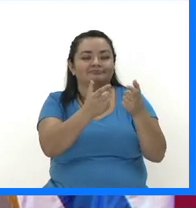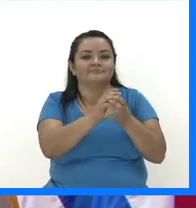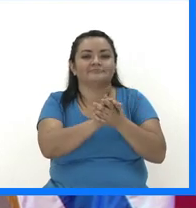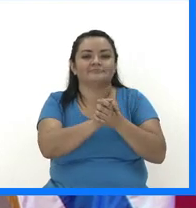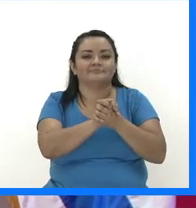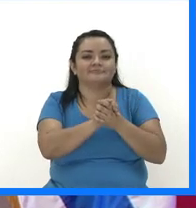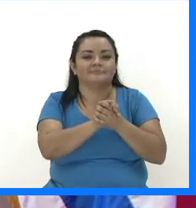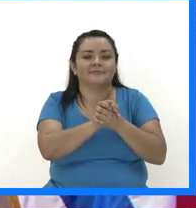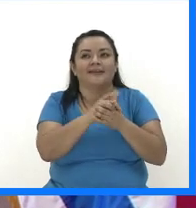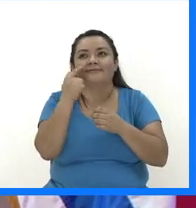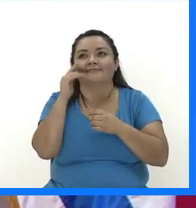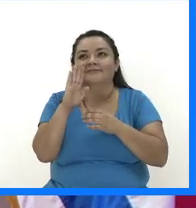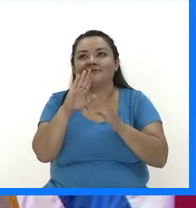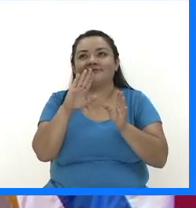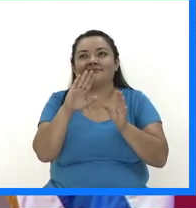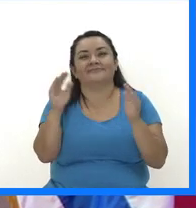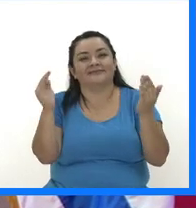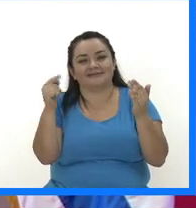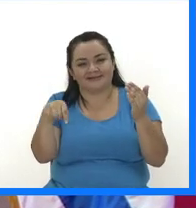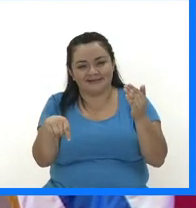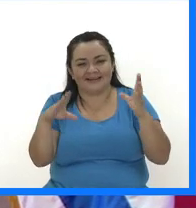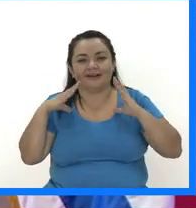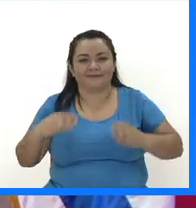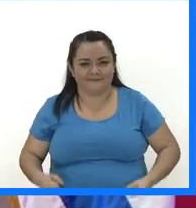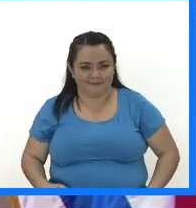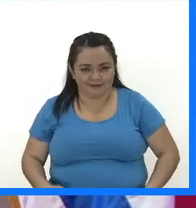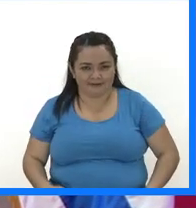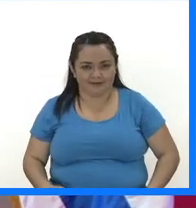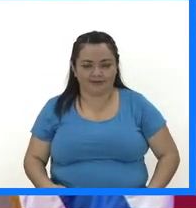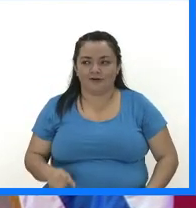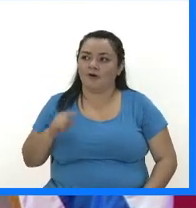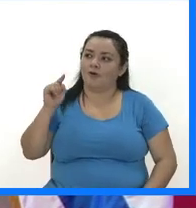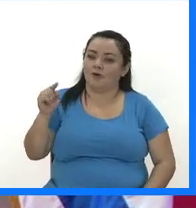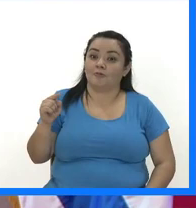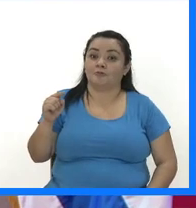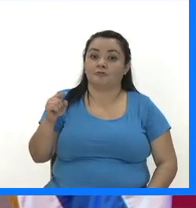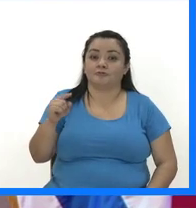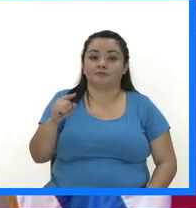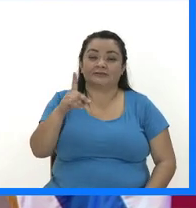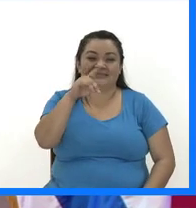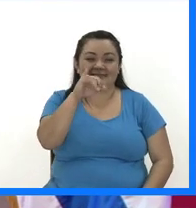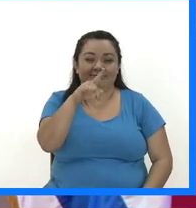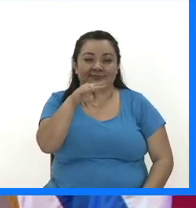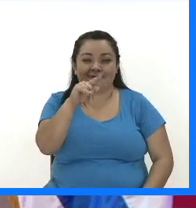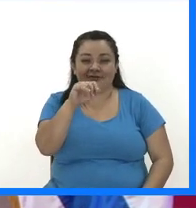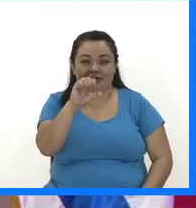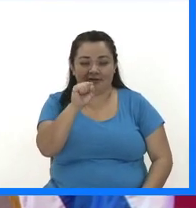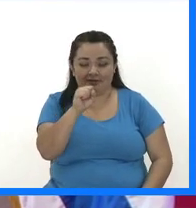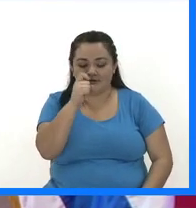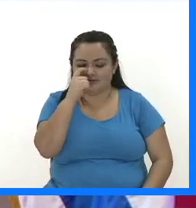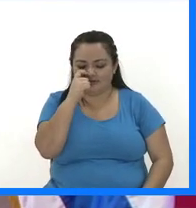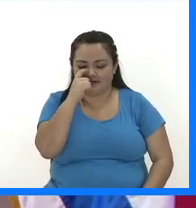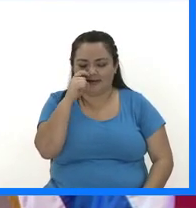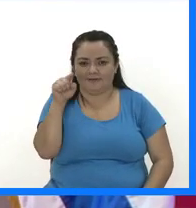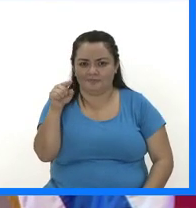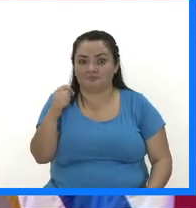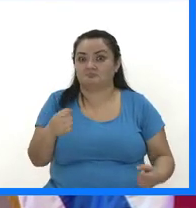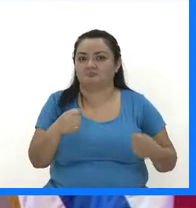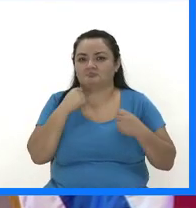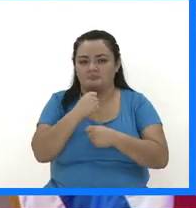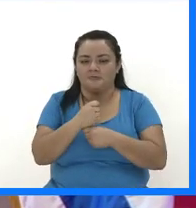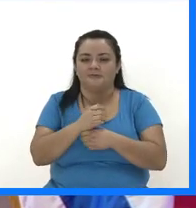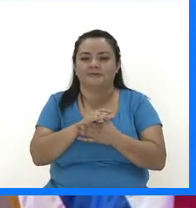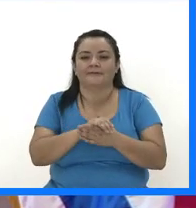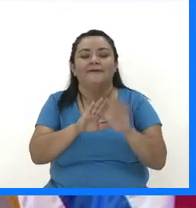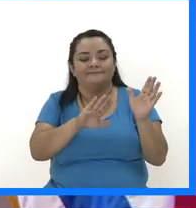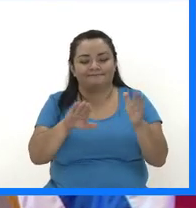lo elegimos democráticamente tiene fuero se ha puesto protección y pasaron en